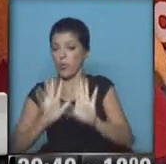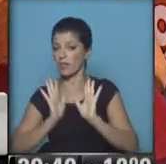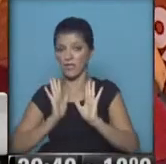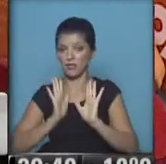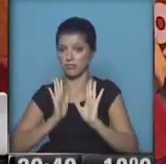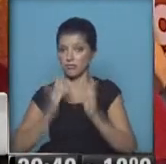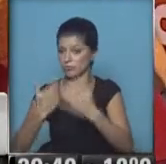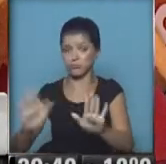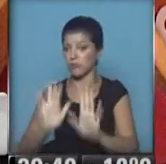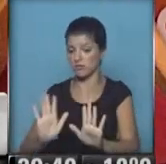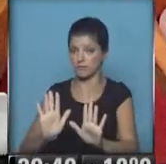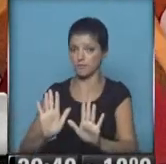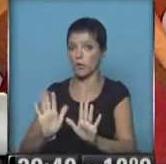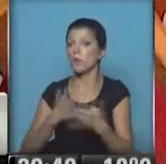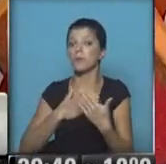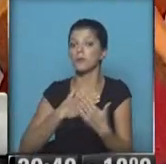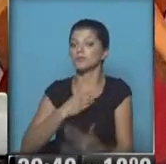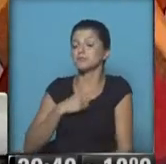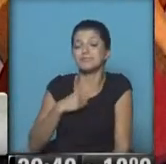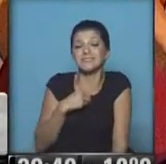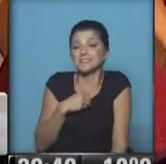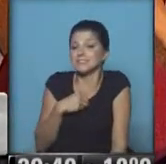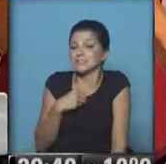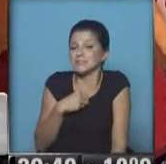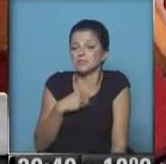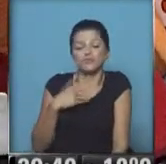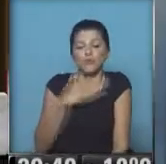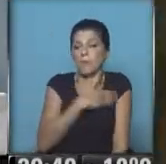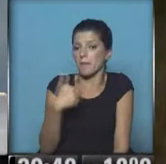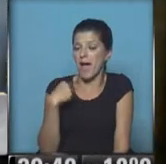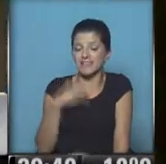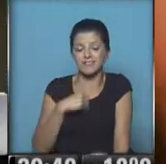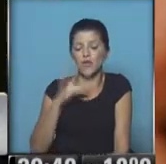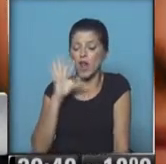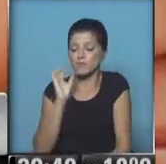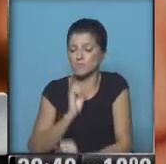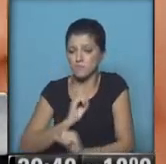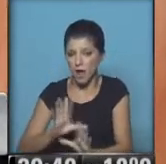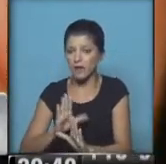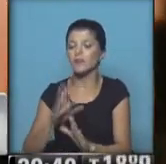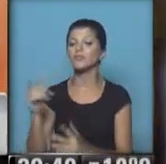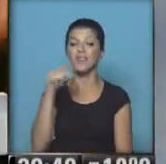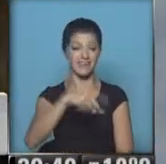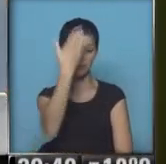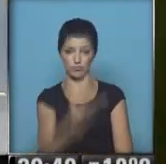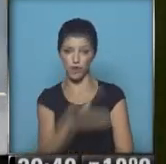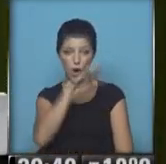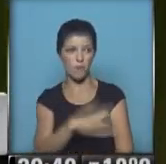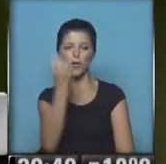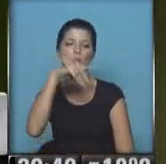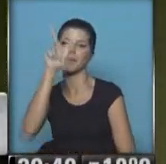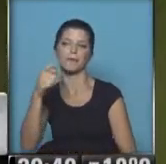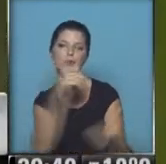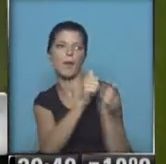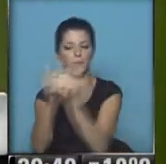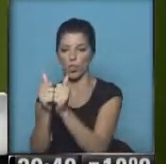la liberen, porque, no sé, tengo ese presentimiento de madre que algo de eso hay. O sea, Carlina no es una chica que se va con cualquiera. Habló